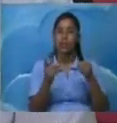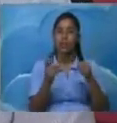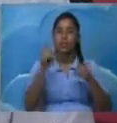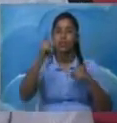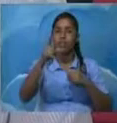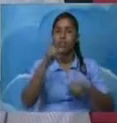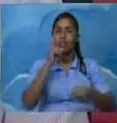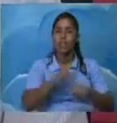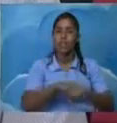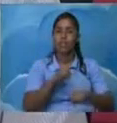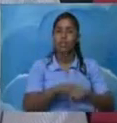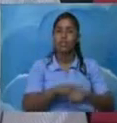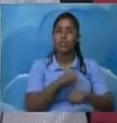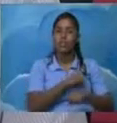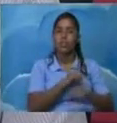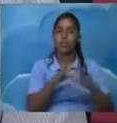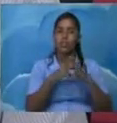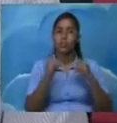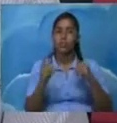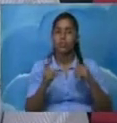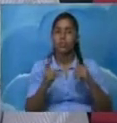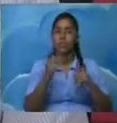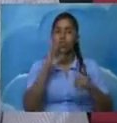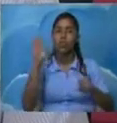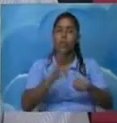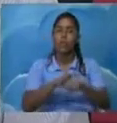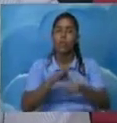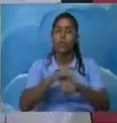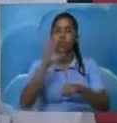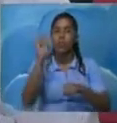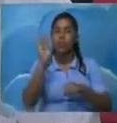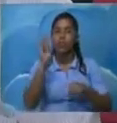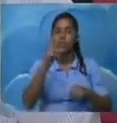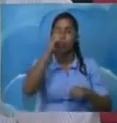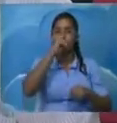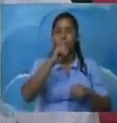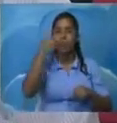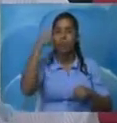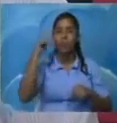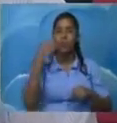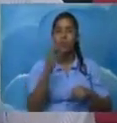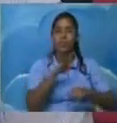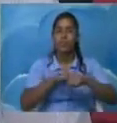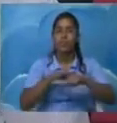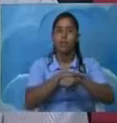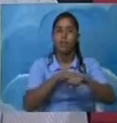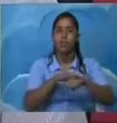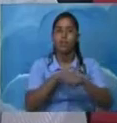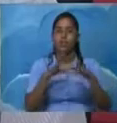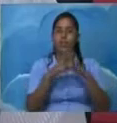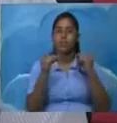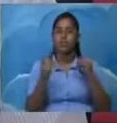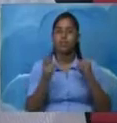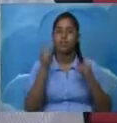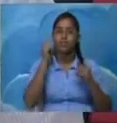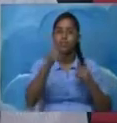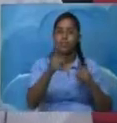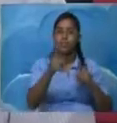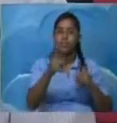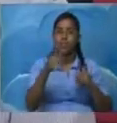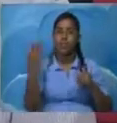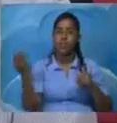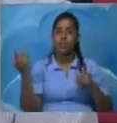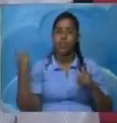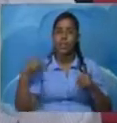el tiempo, el cumplimiento de los 7 años para que se le perdonara, este que